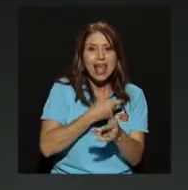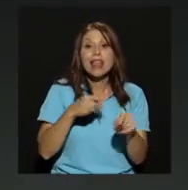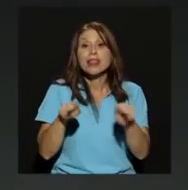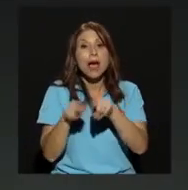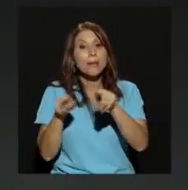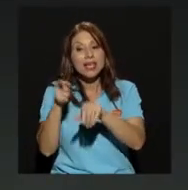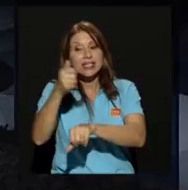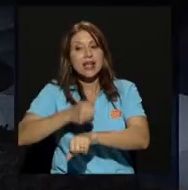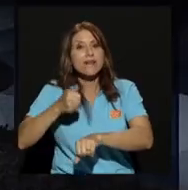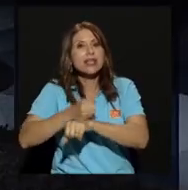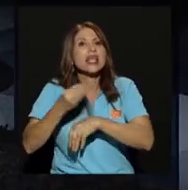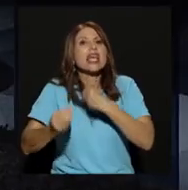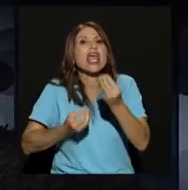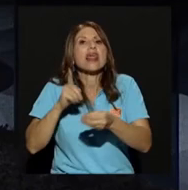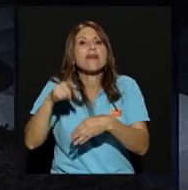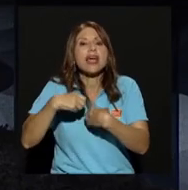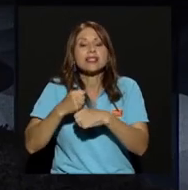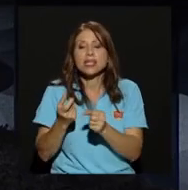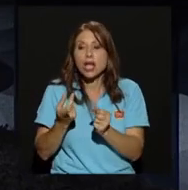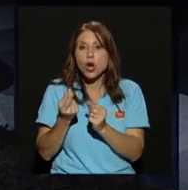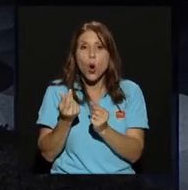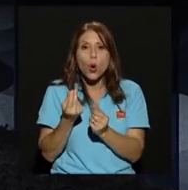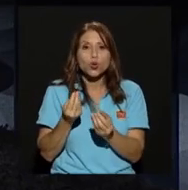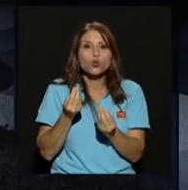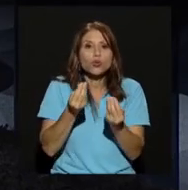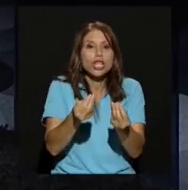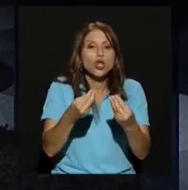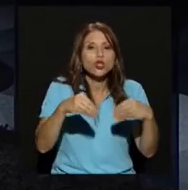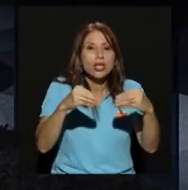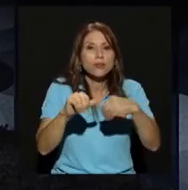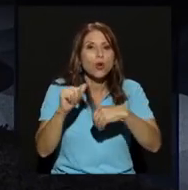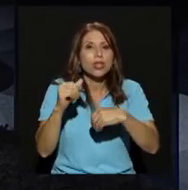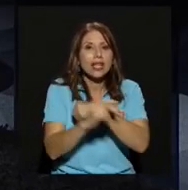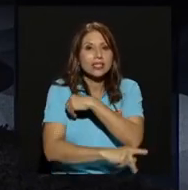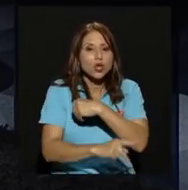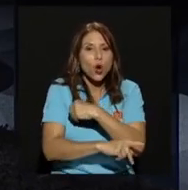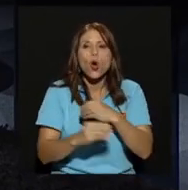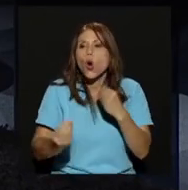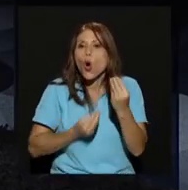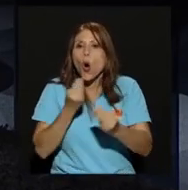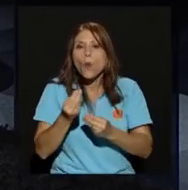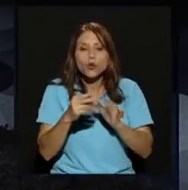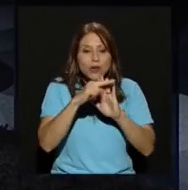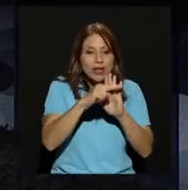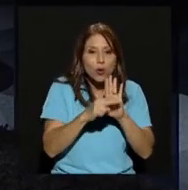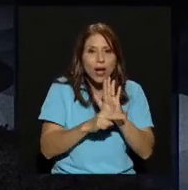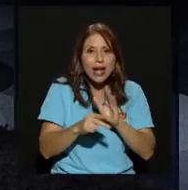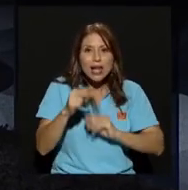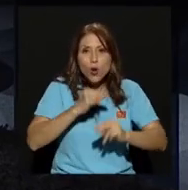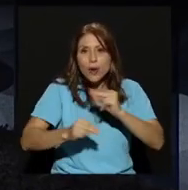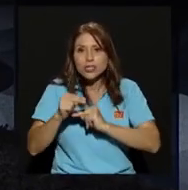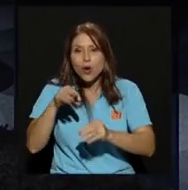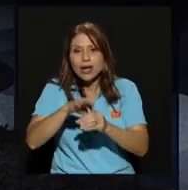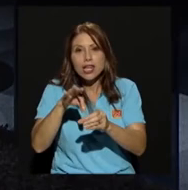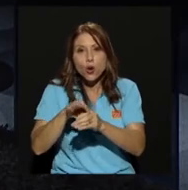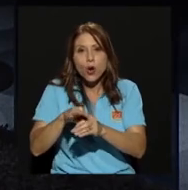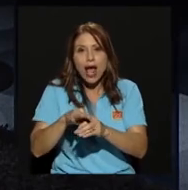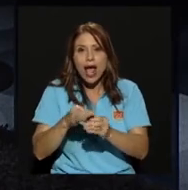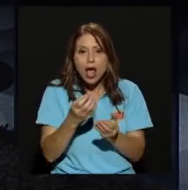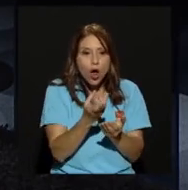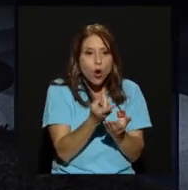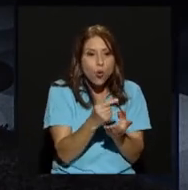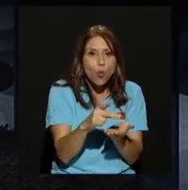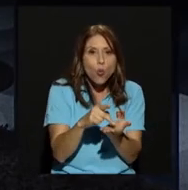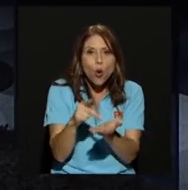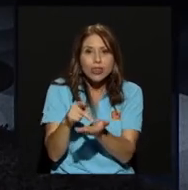debe hacerse con los subsidios de exportación cómo se va a regular el comercio agrícola cuáles van a ser las cuatro salas arancelarias que se van a aplicar